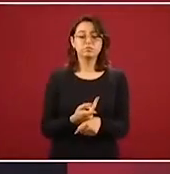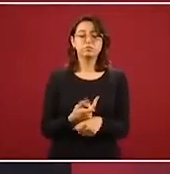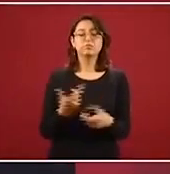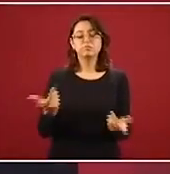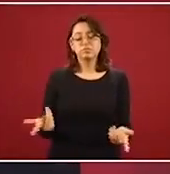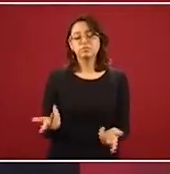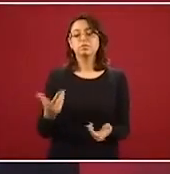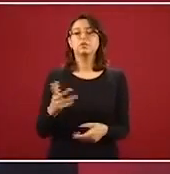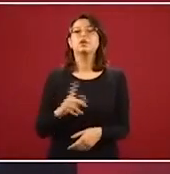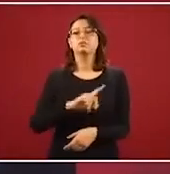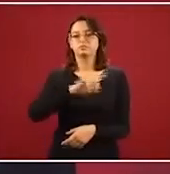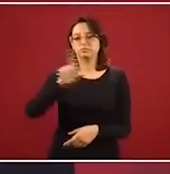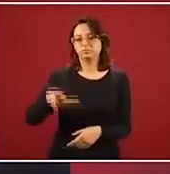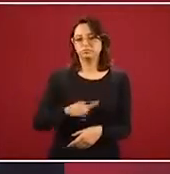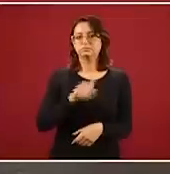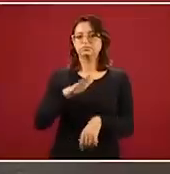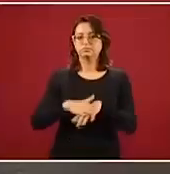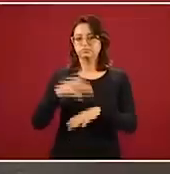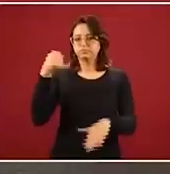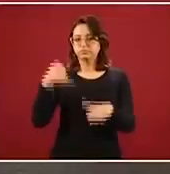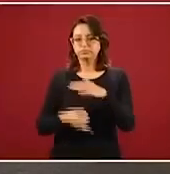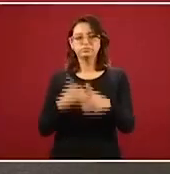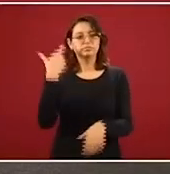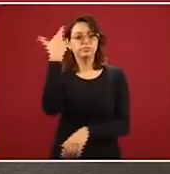revisar a fondo,